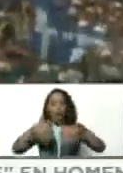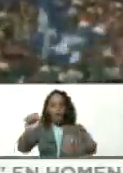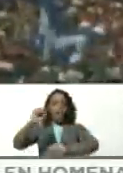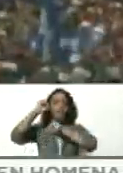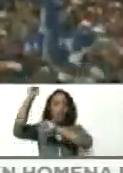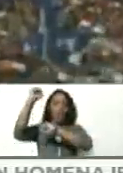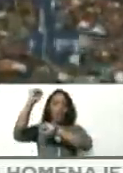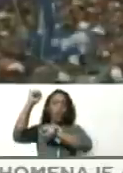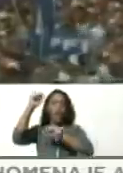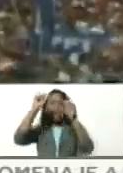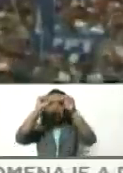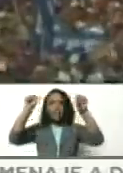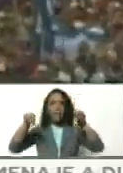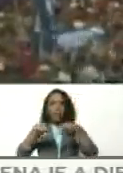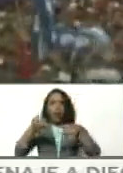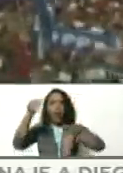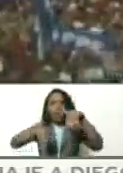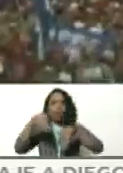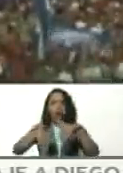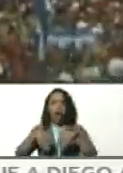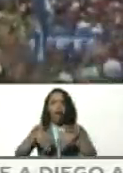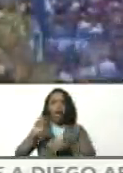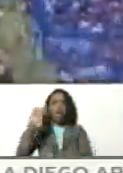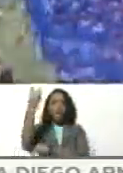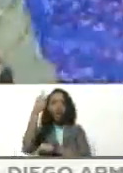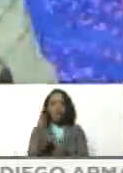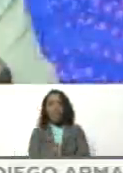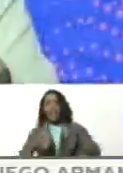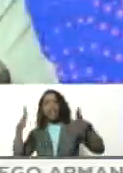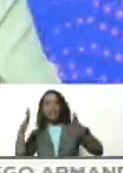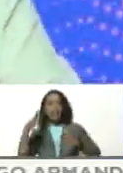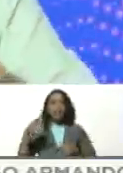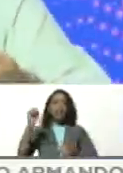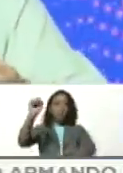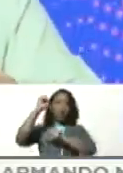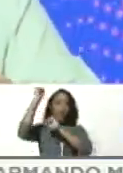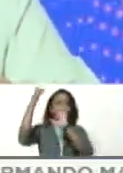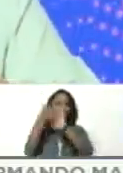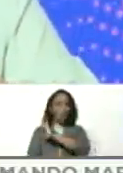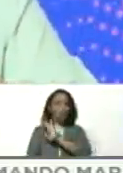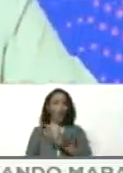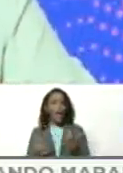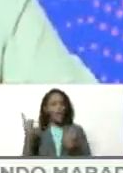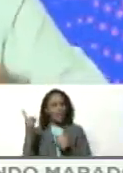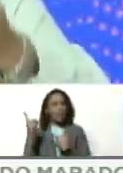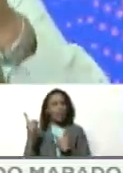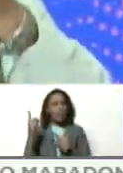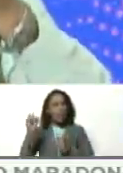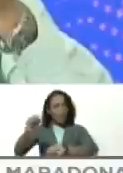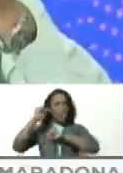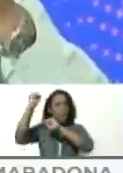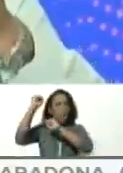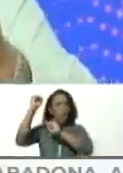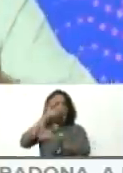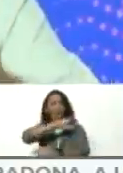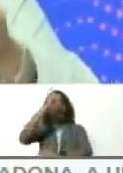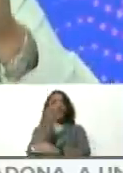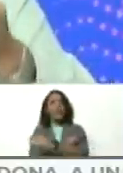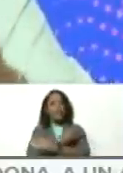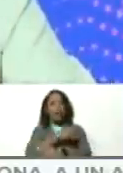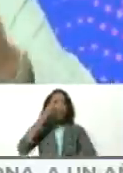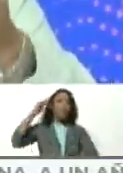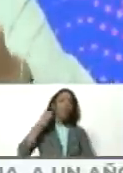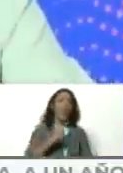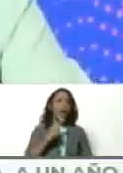victorioso el sistema electoral. La segunda gran victoria, la victoria de las fuerzas